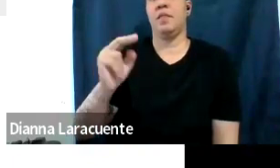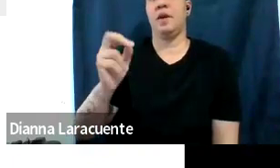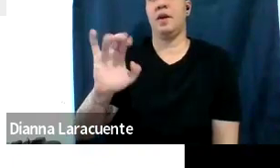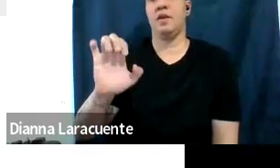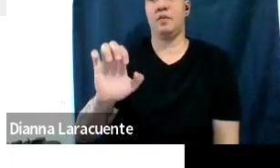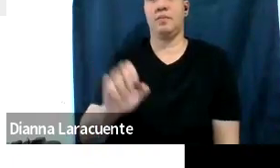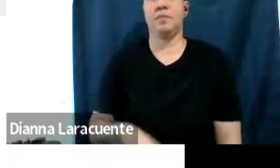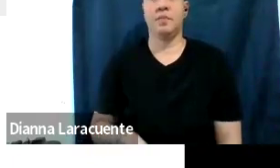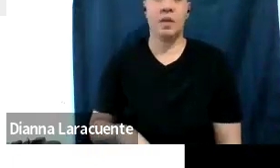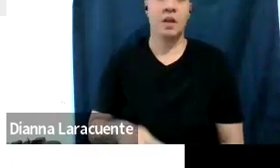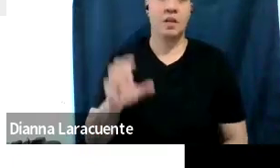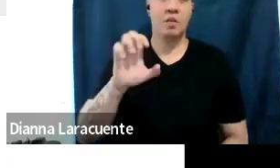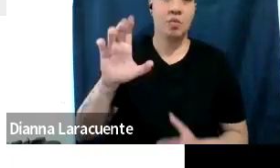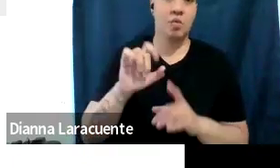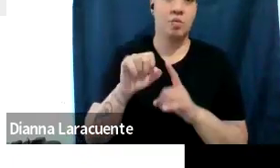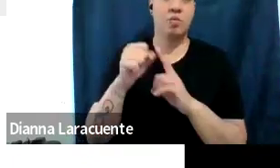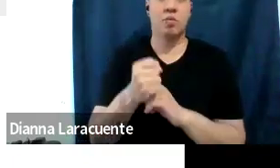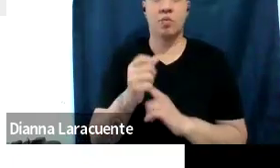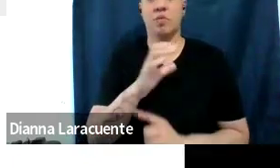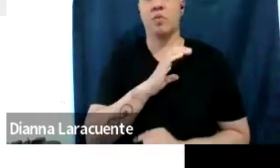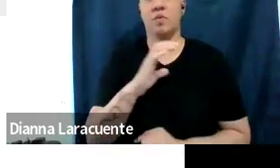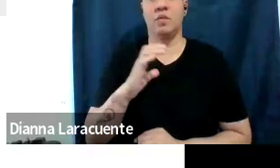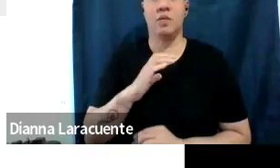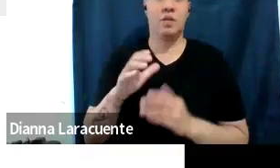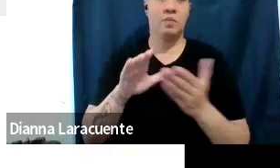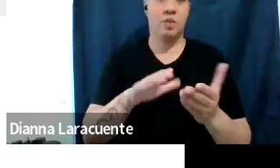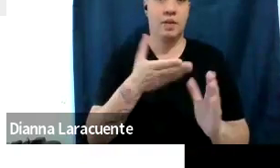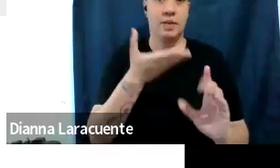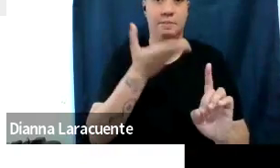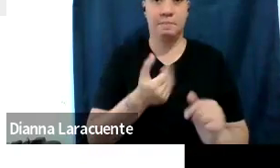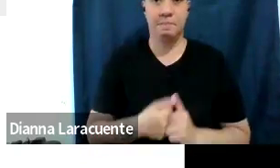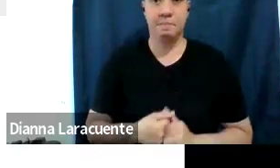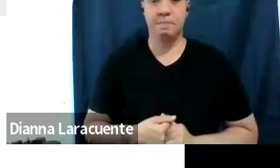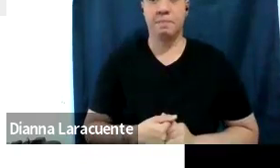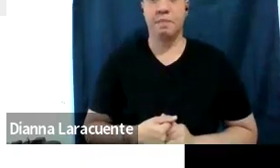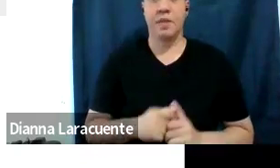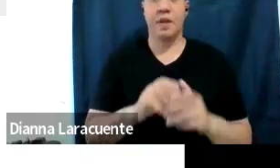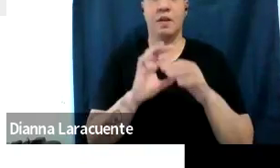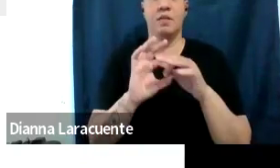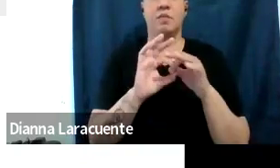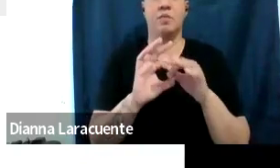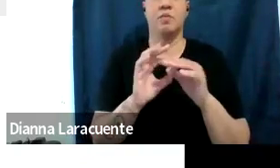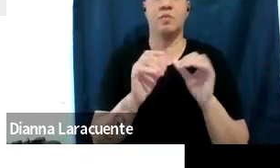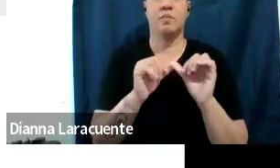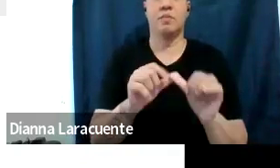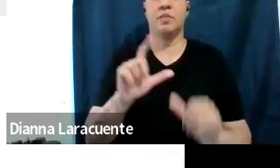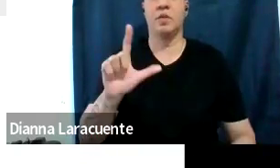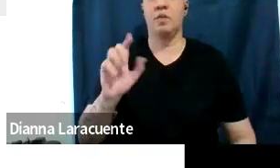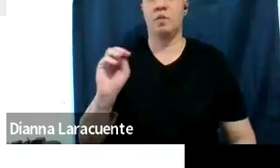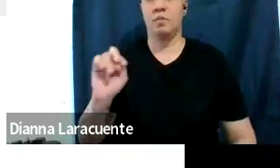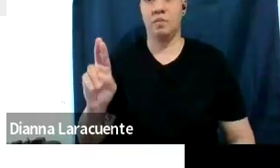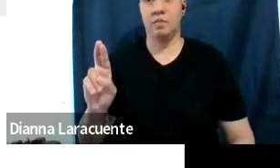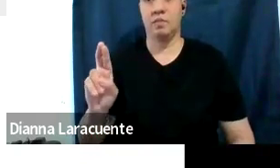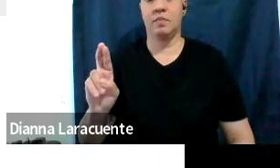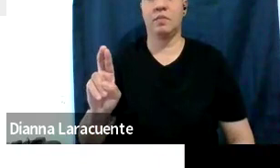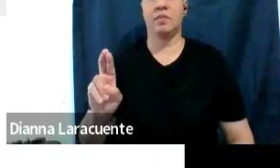Asuntos Insulares en el Congreso, a la muerte de él. Las relaciones que he mantenido con el señor Muñoz Rivera